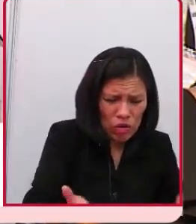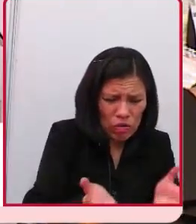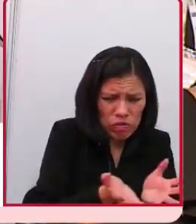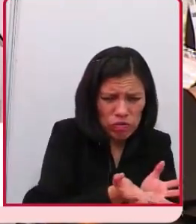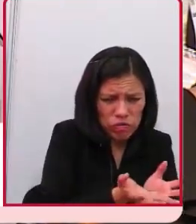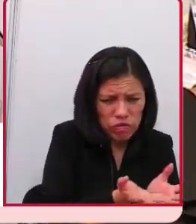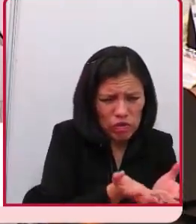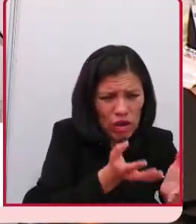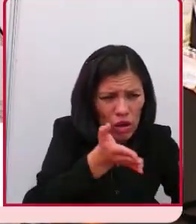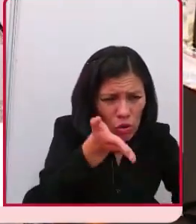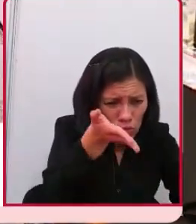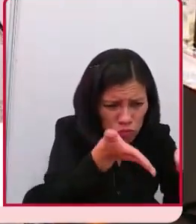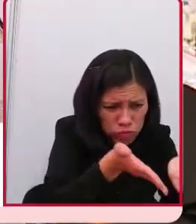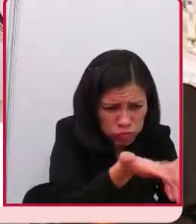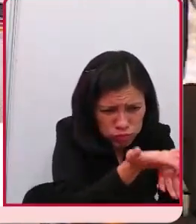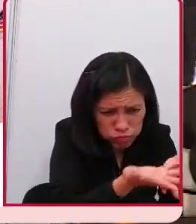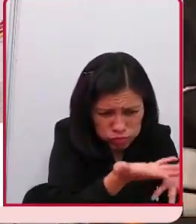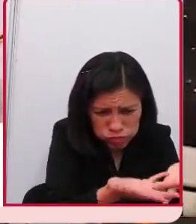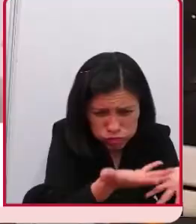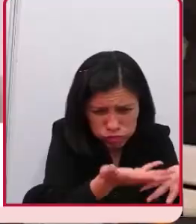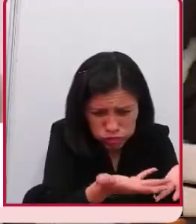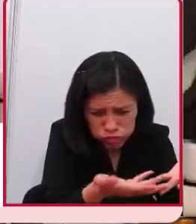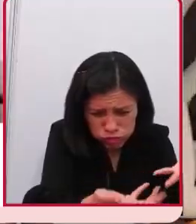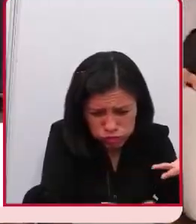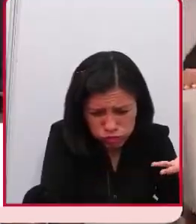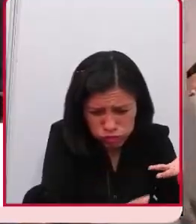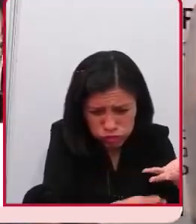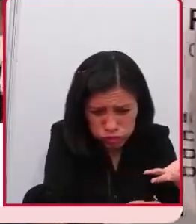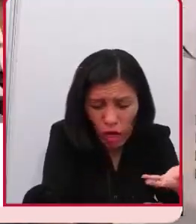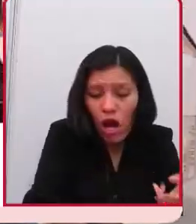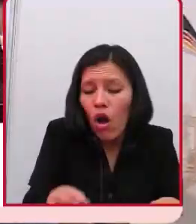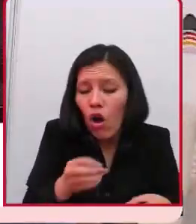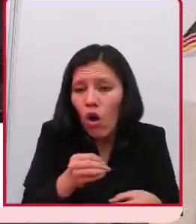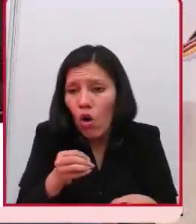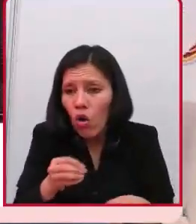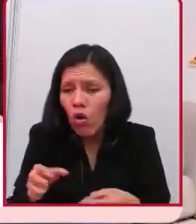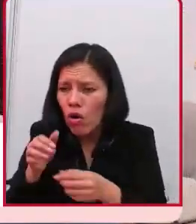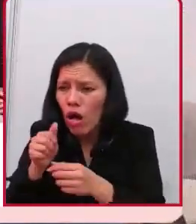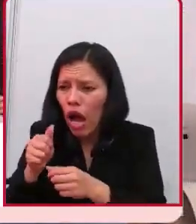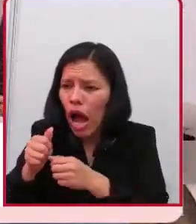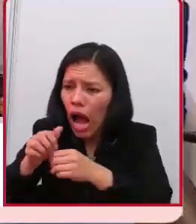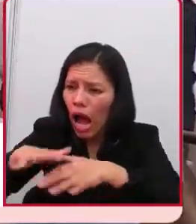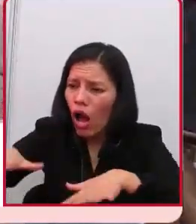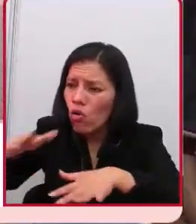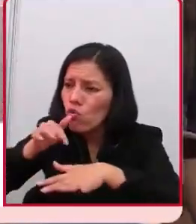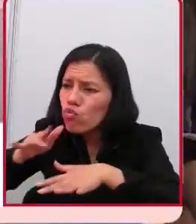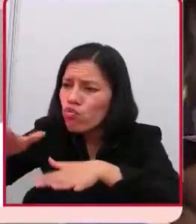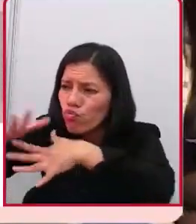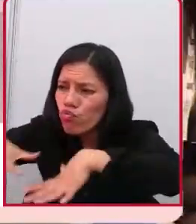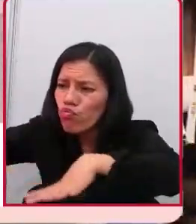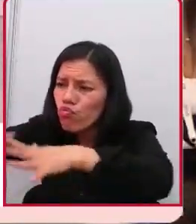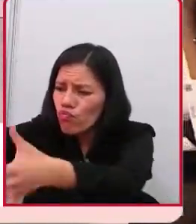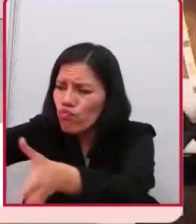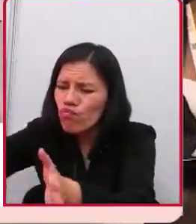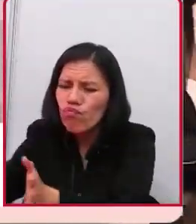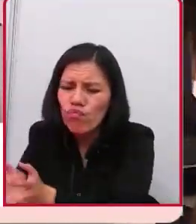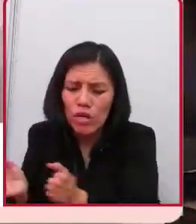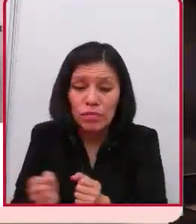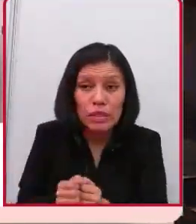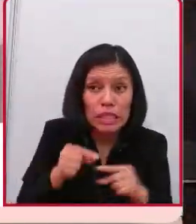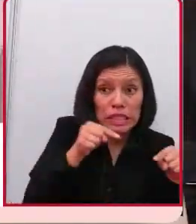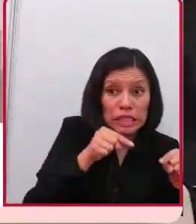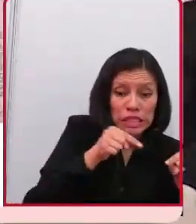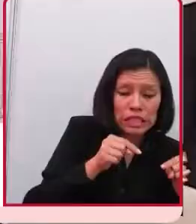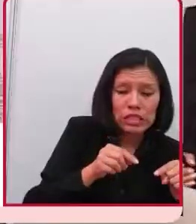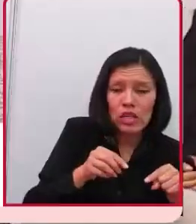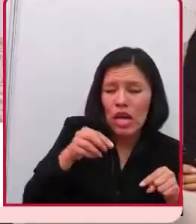al concentrado final. Dependiendo del análisis químico de ese overflow, si está por debajo de 0.2%, 0.1%, puede